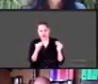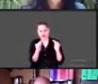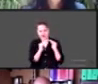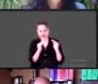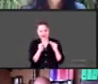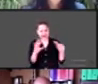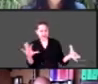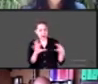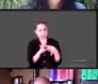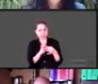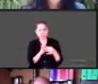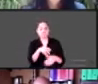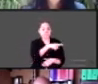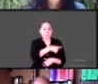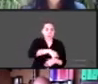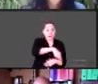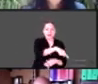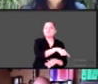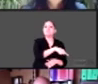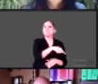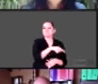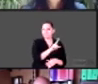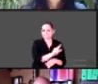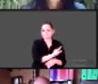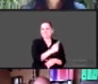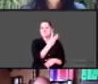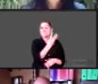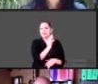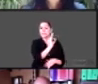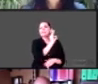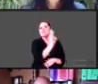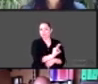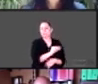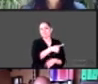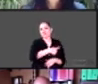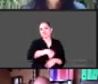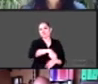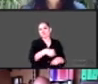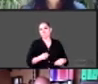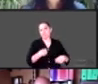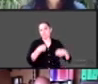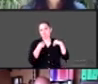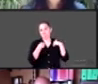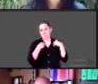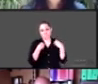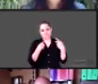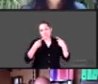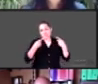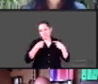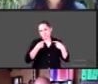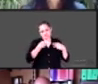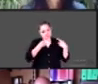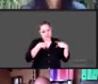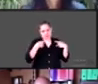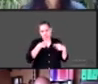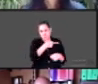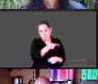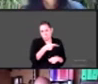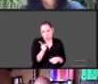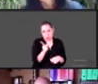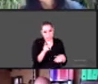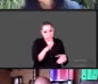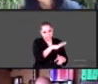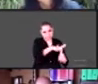el 73% de situación de pobreza con un porcentaje igual, importante, preocupante, pobreza extrema.